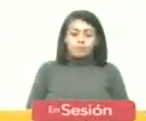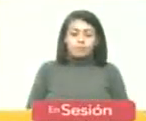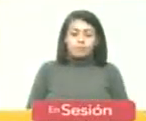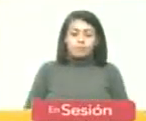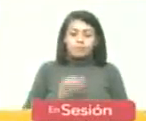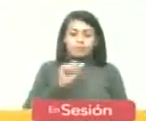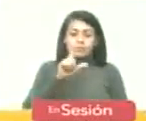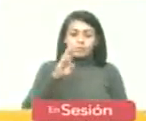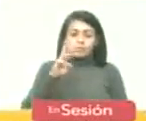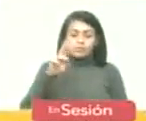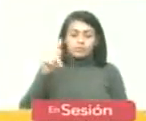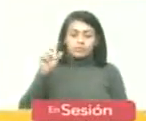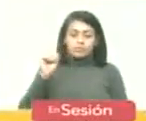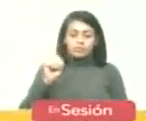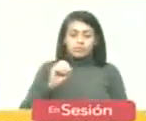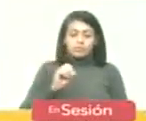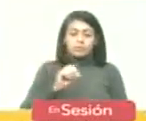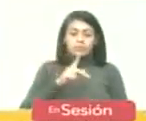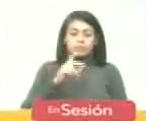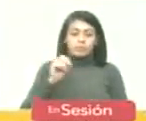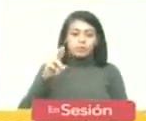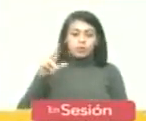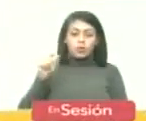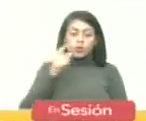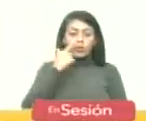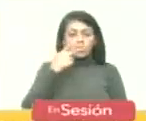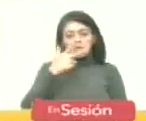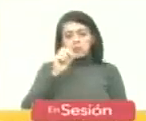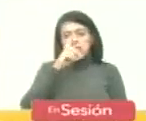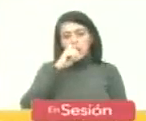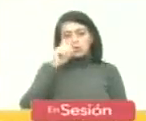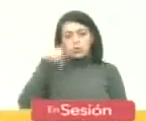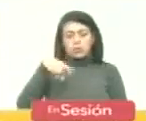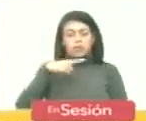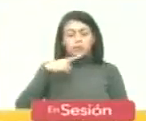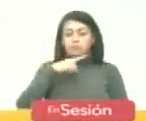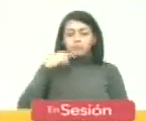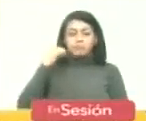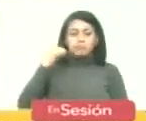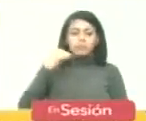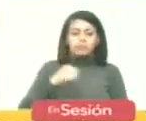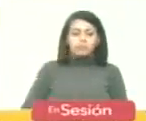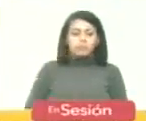Alberto Bracho, alias Porto, 30 años por